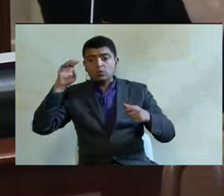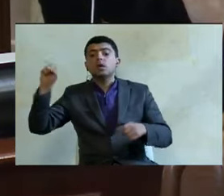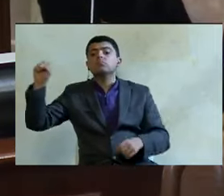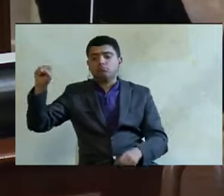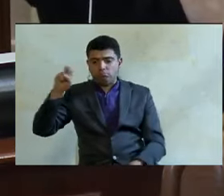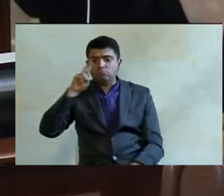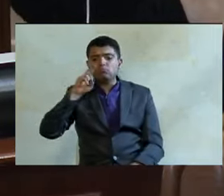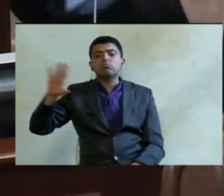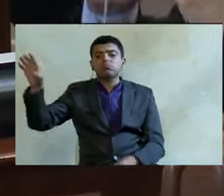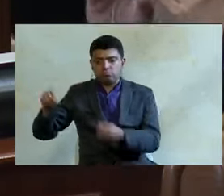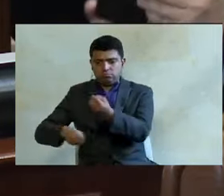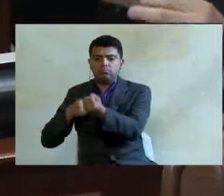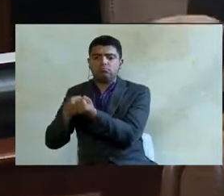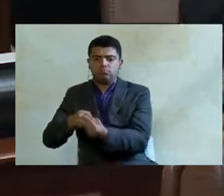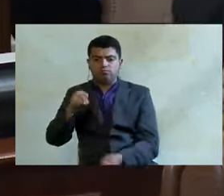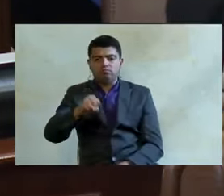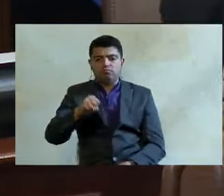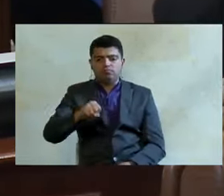señora